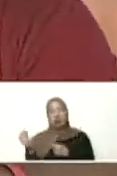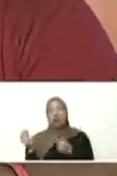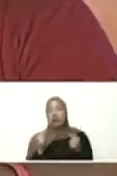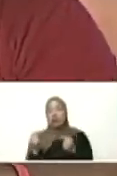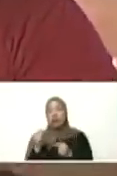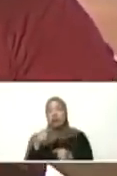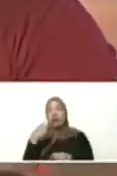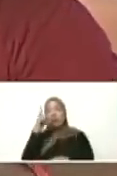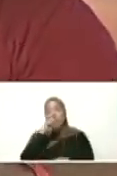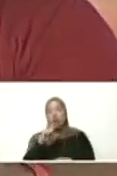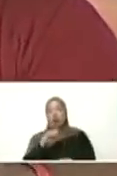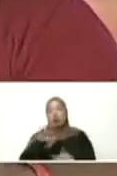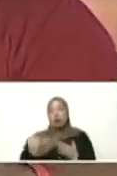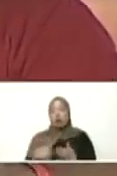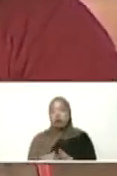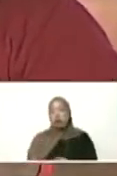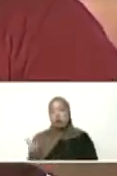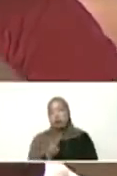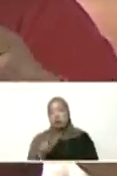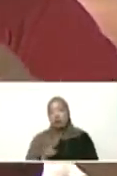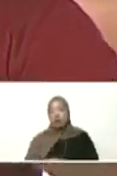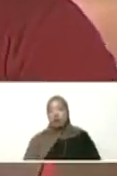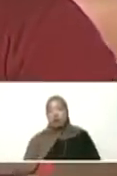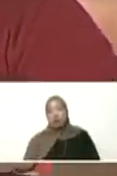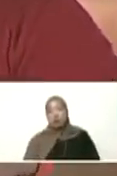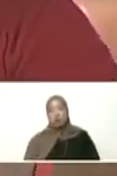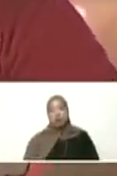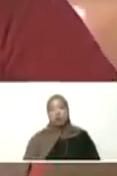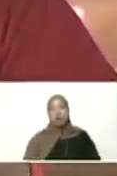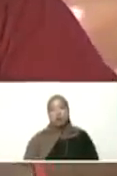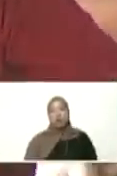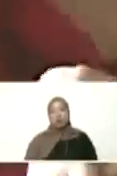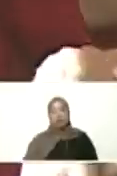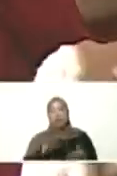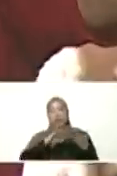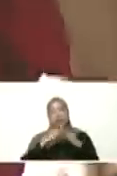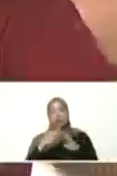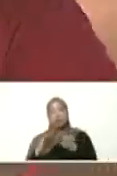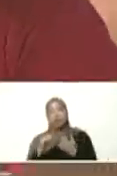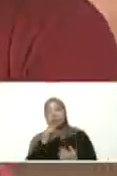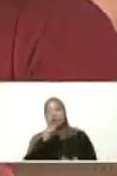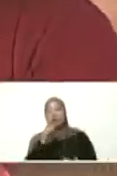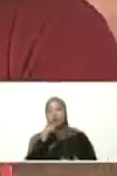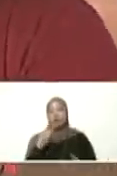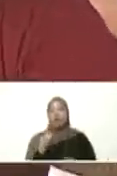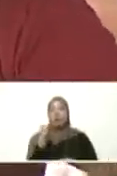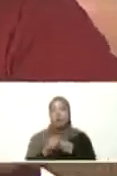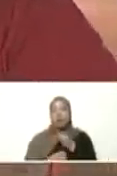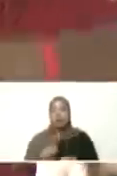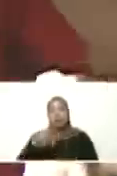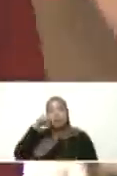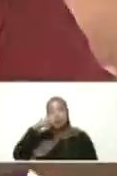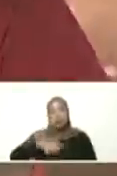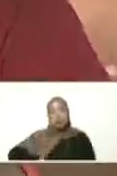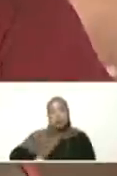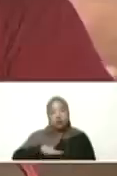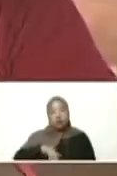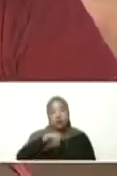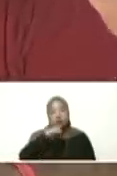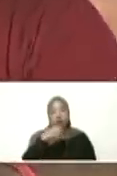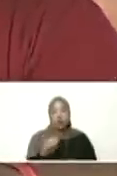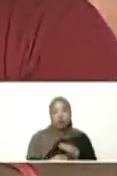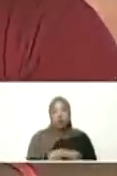a lo largo y ancho del país, como dijimos ahorita cuando veníamos de la cosecha de maíz, para blindar al poder popular, presidente, para